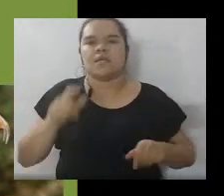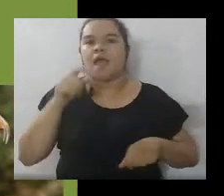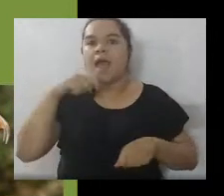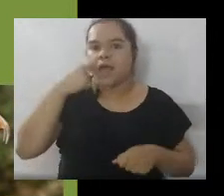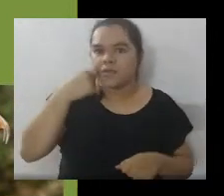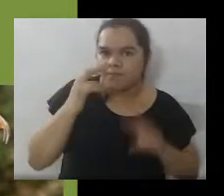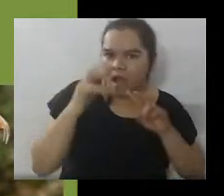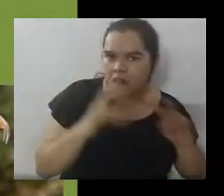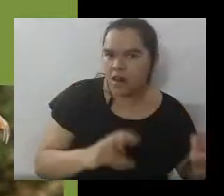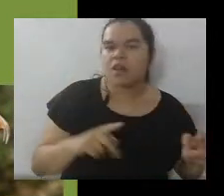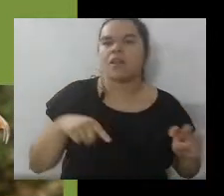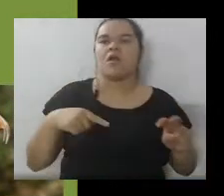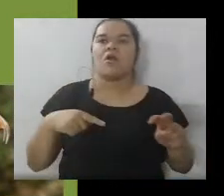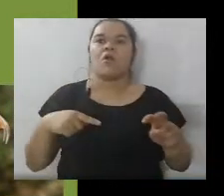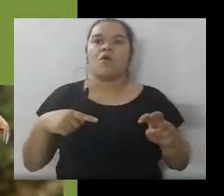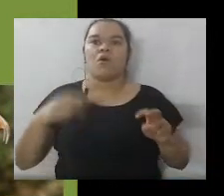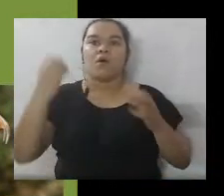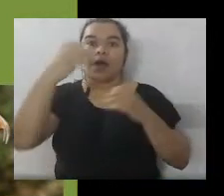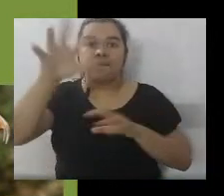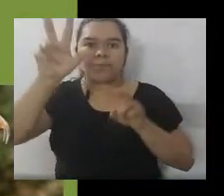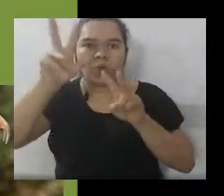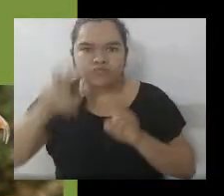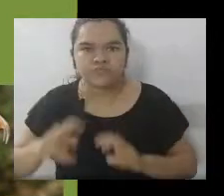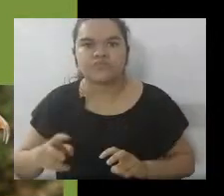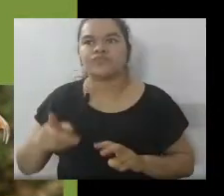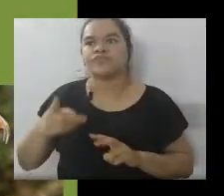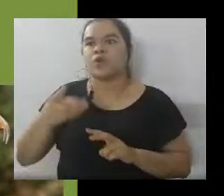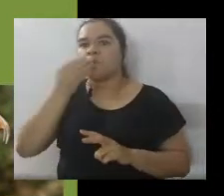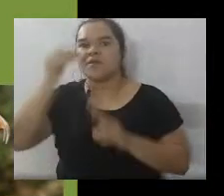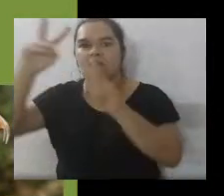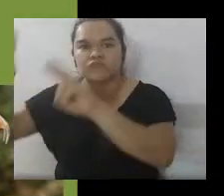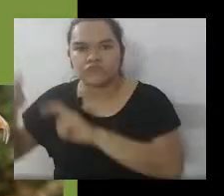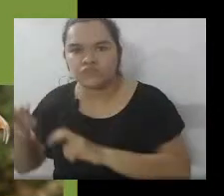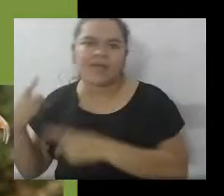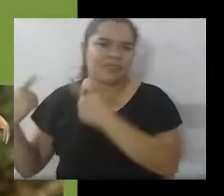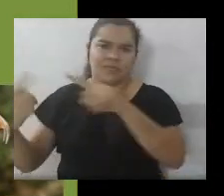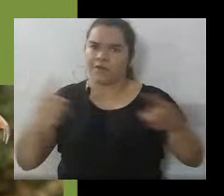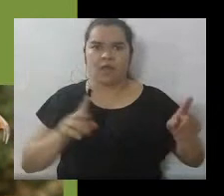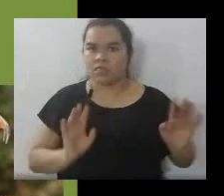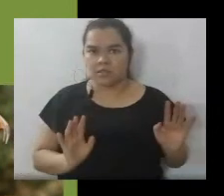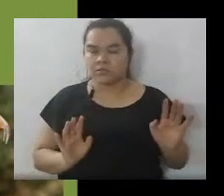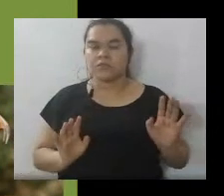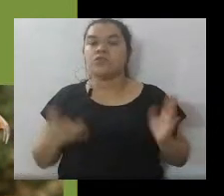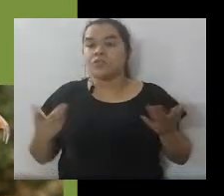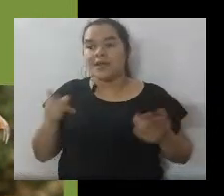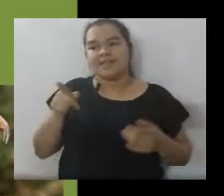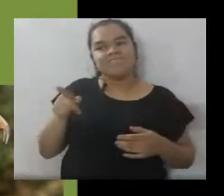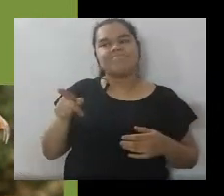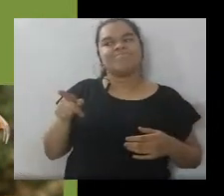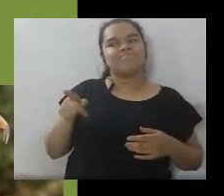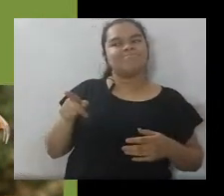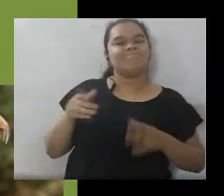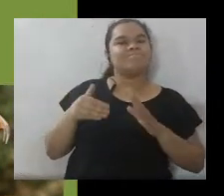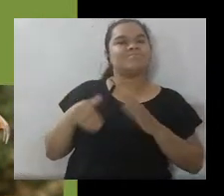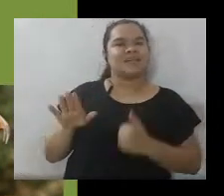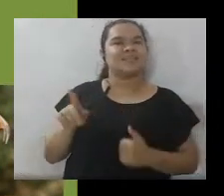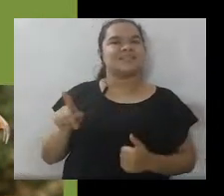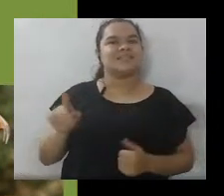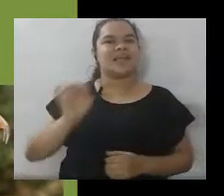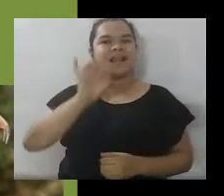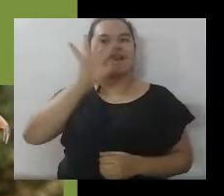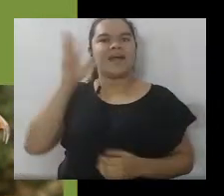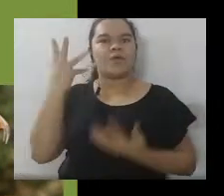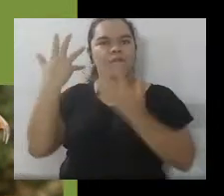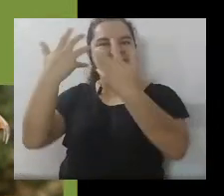veterinaria o en agronomía o en cualquier otra área. Entonces dije, bioquímica es la que me da esa formación